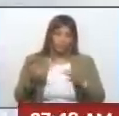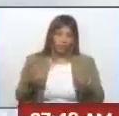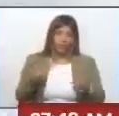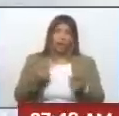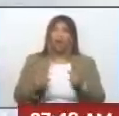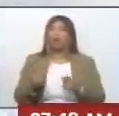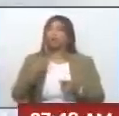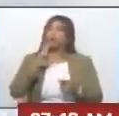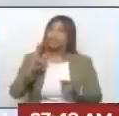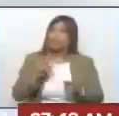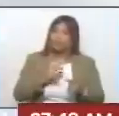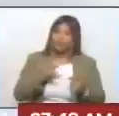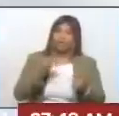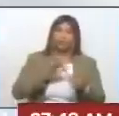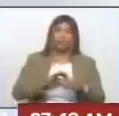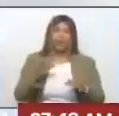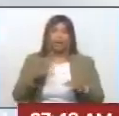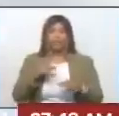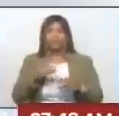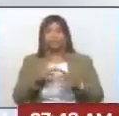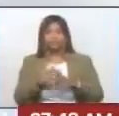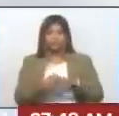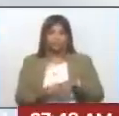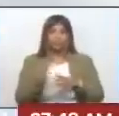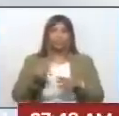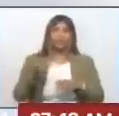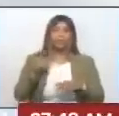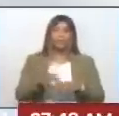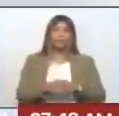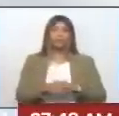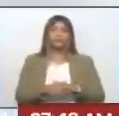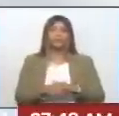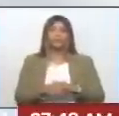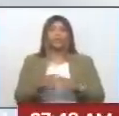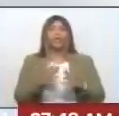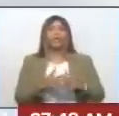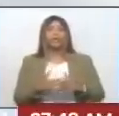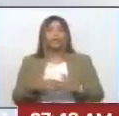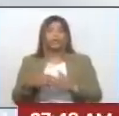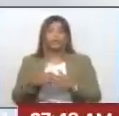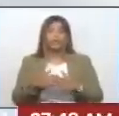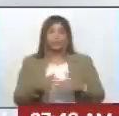respondieron en momentos de grave crisis del país, donde los Estados Unidos